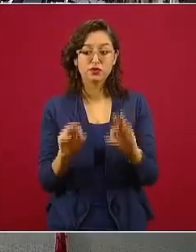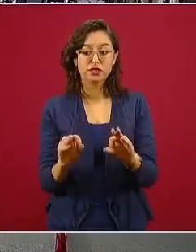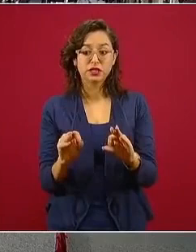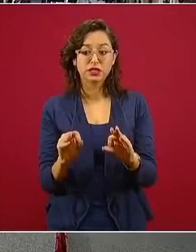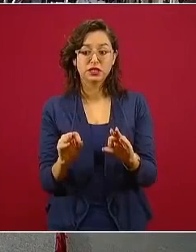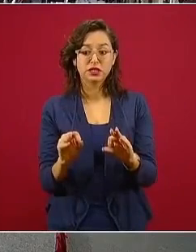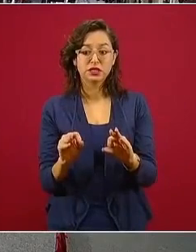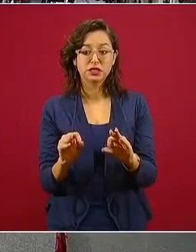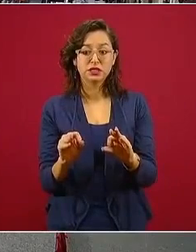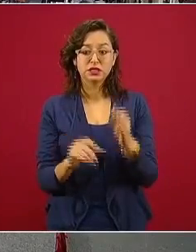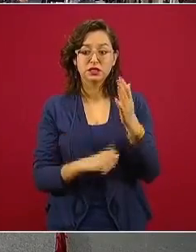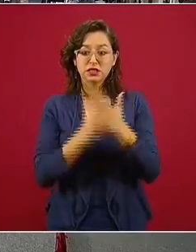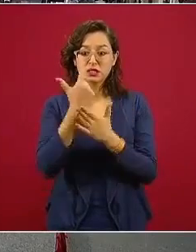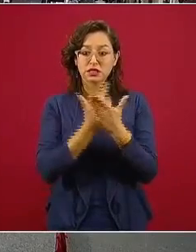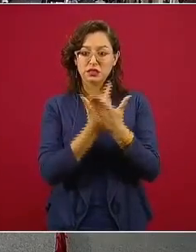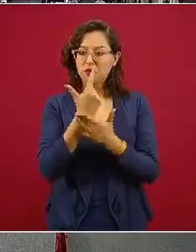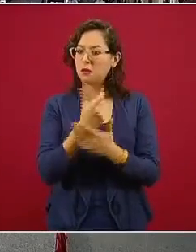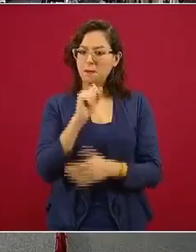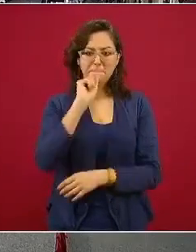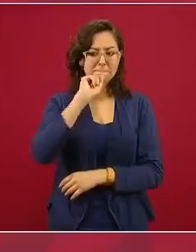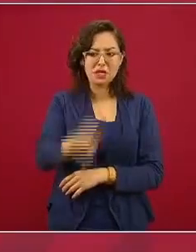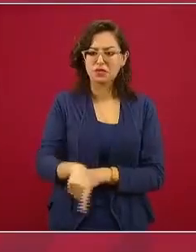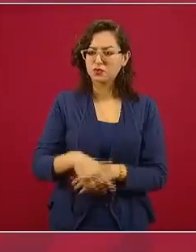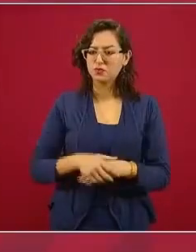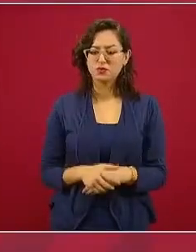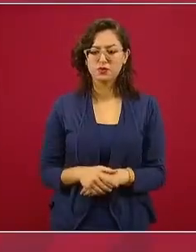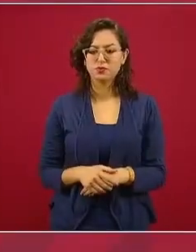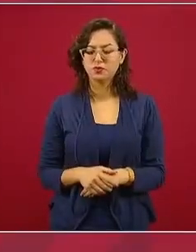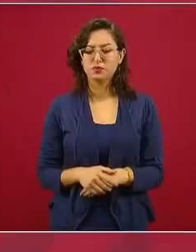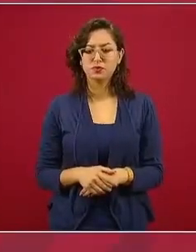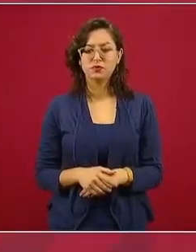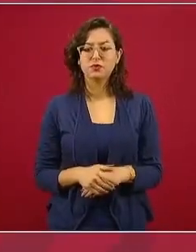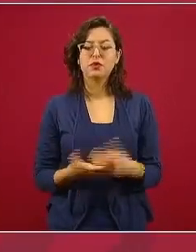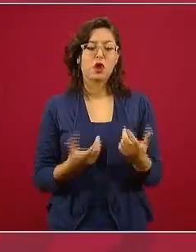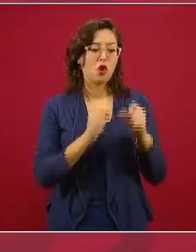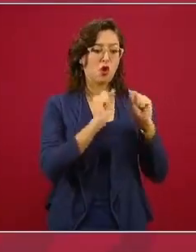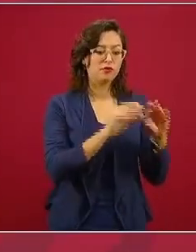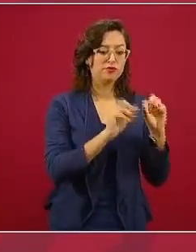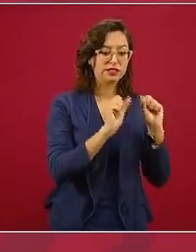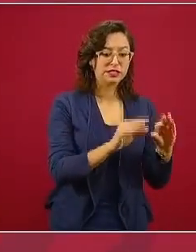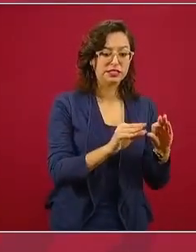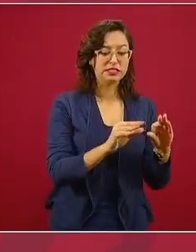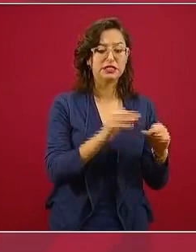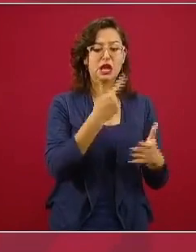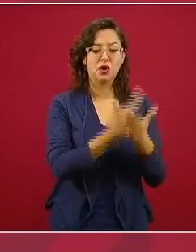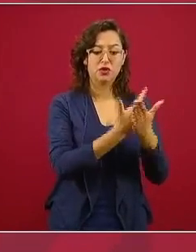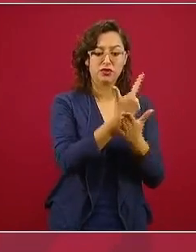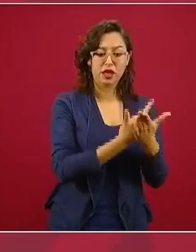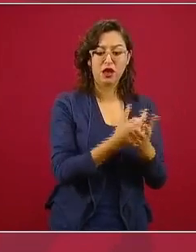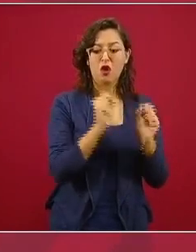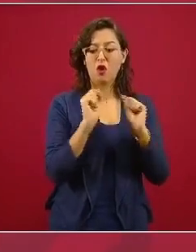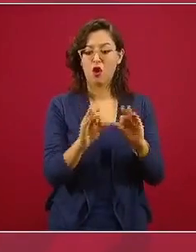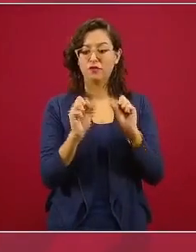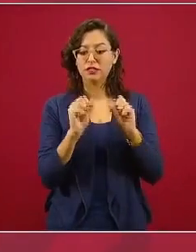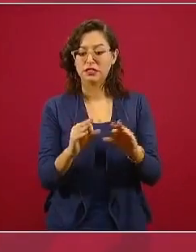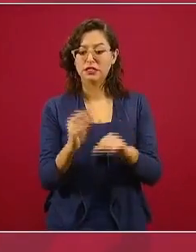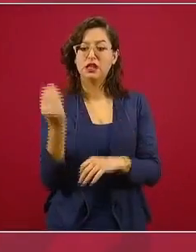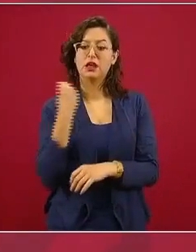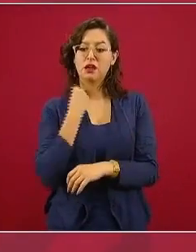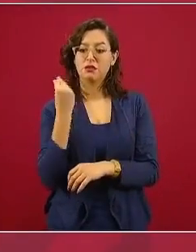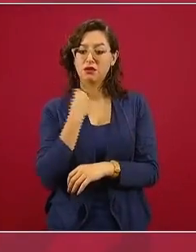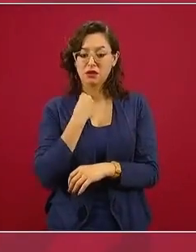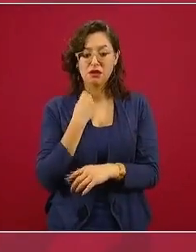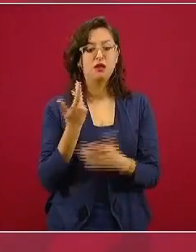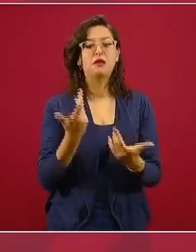los despachos contables y jurídicos. Es la misma situación. Lo mismo. Tanto despachos contables como despachos de abogados se dedicaron también a esta actividad